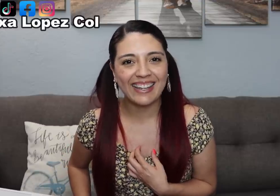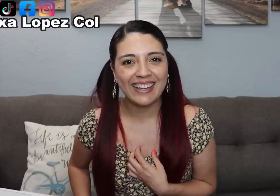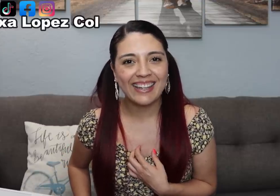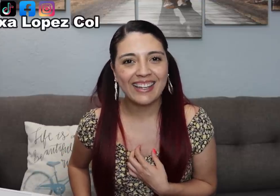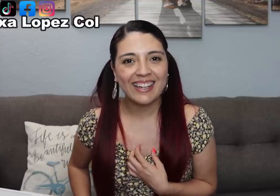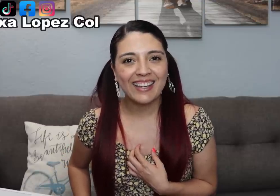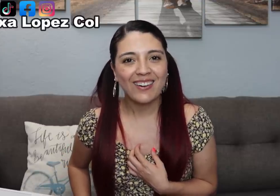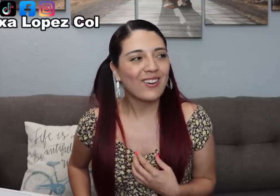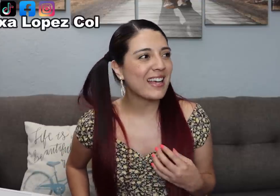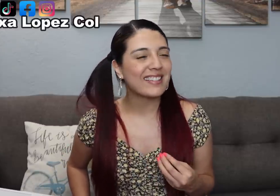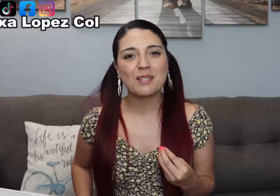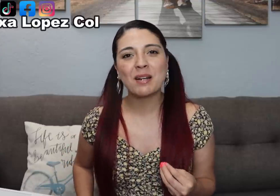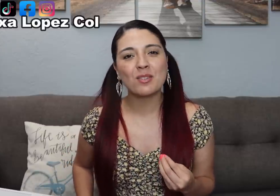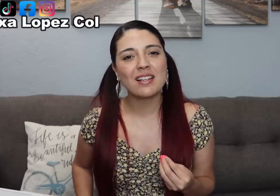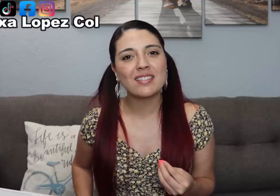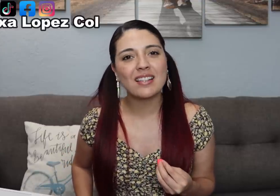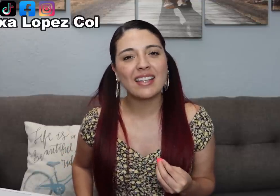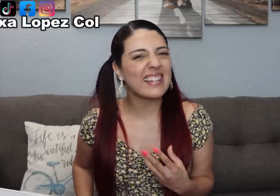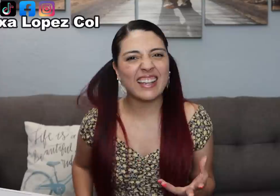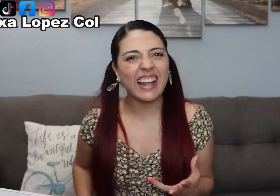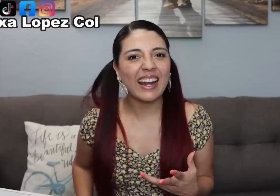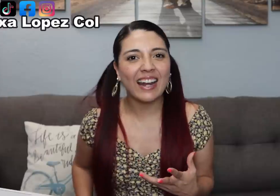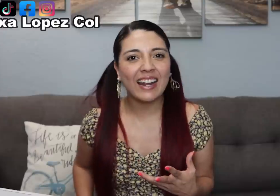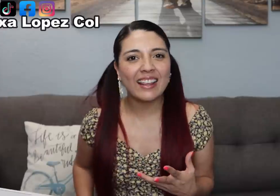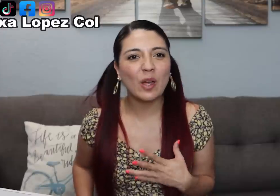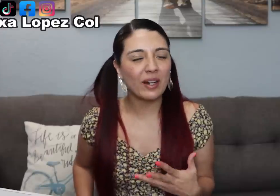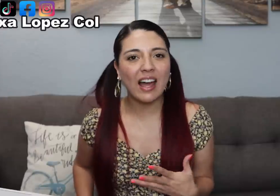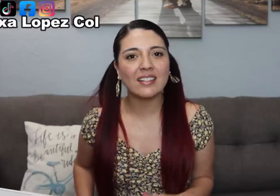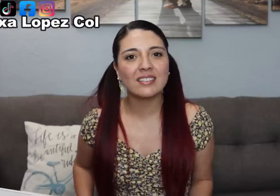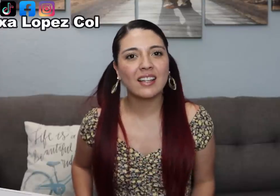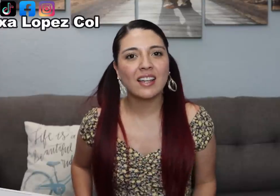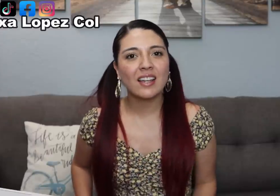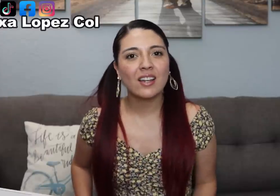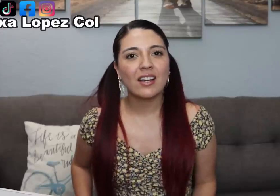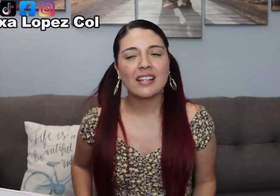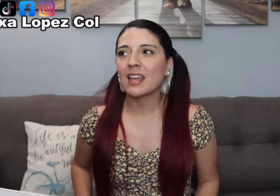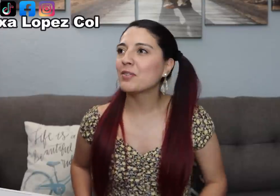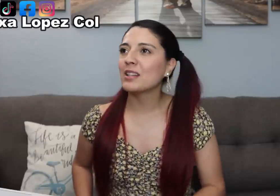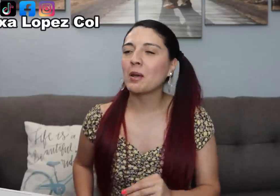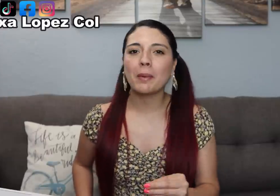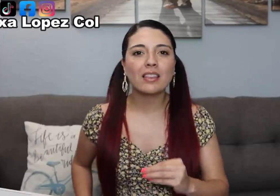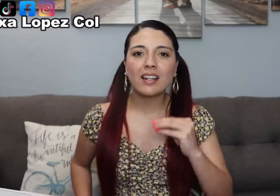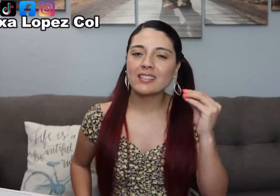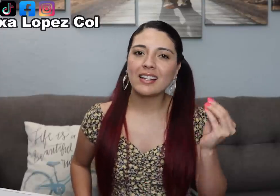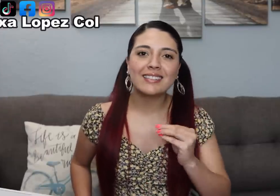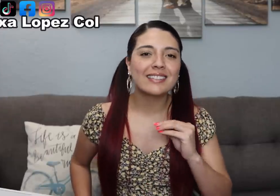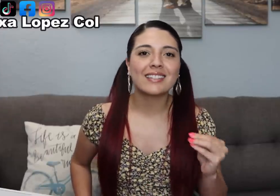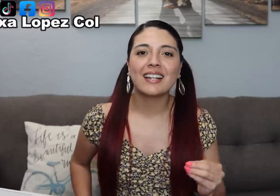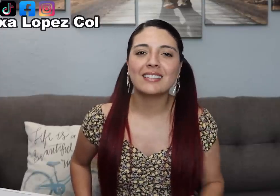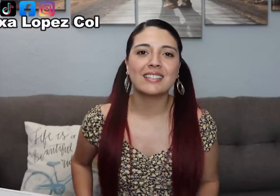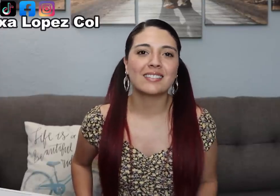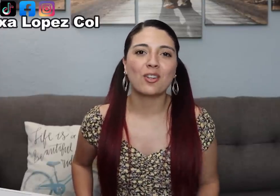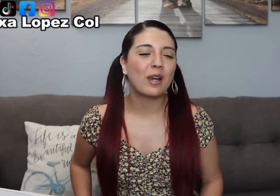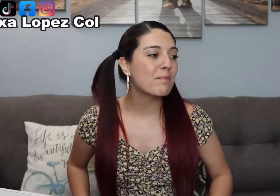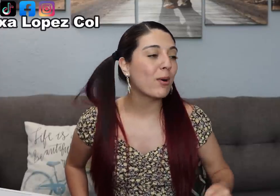sangre. O sea, estas personas, ¿qué se creen? De verdad. Es que definitivamente el que